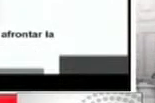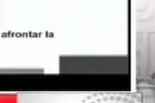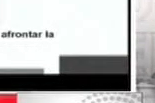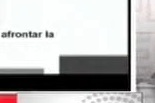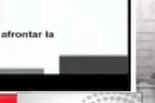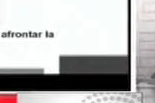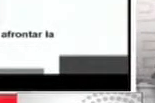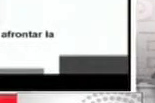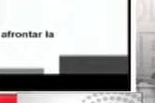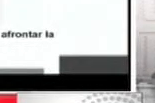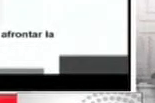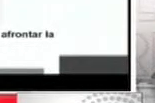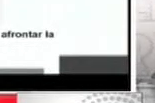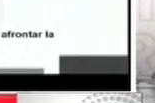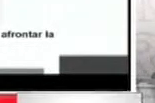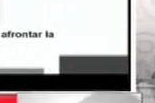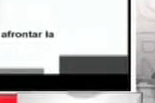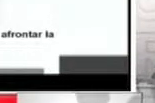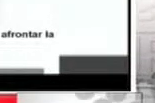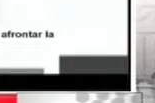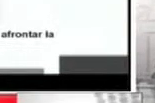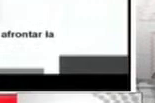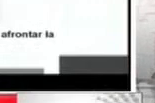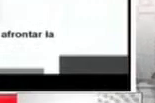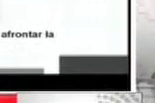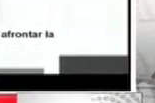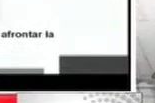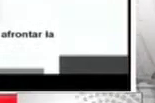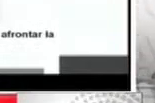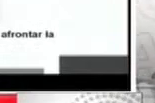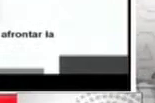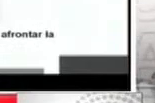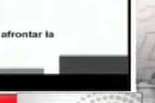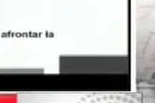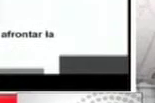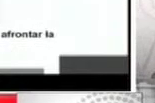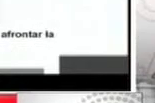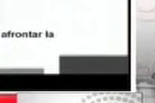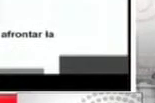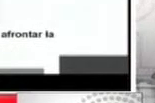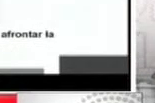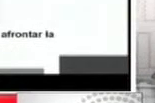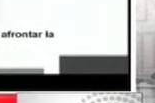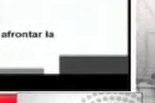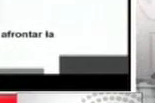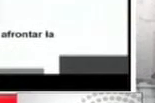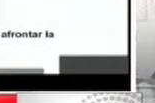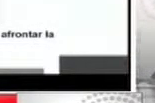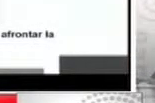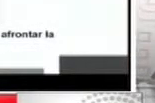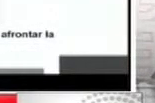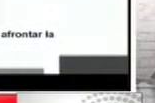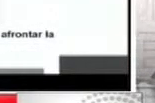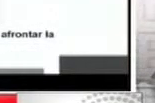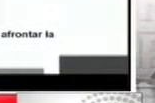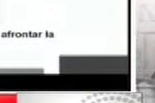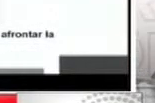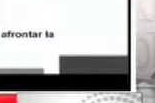presupuesto que se presenta en el mes de agosto está diseñado prácticamente desde el mes de junio, julio, pero esperemos